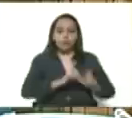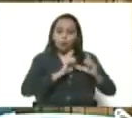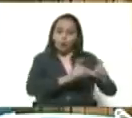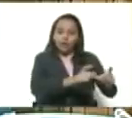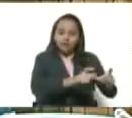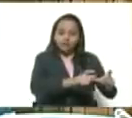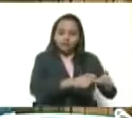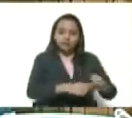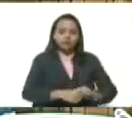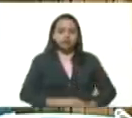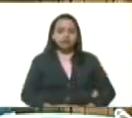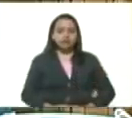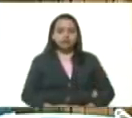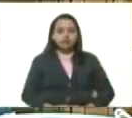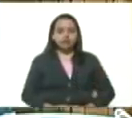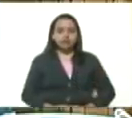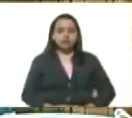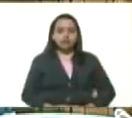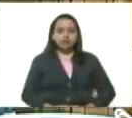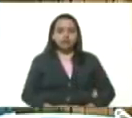cuarentena.